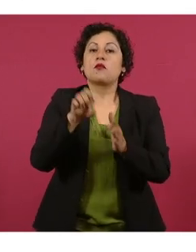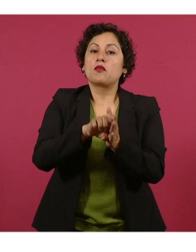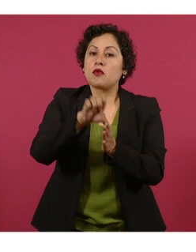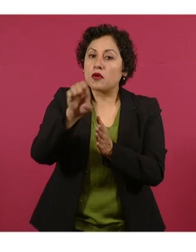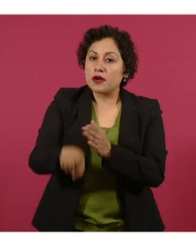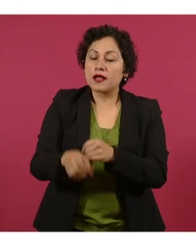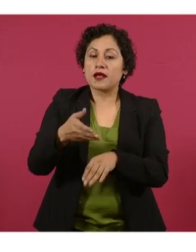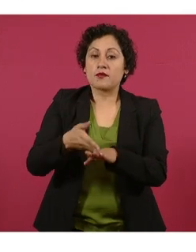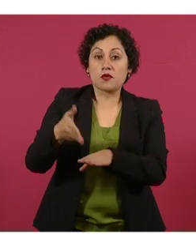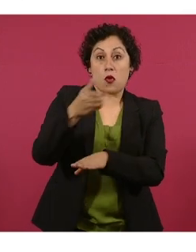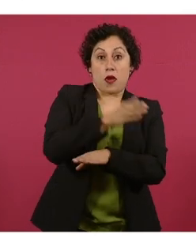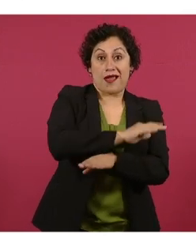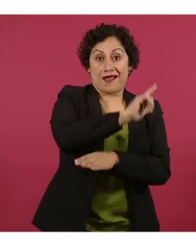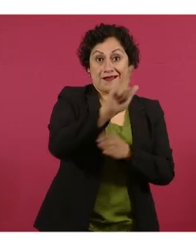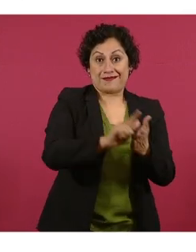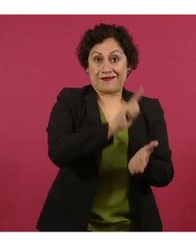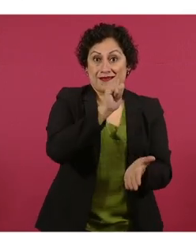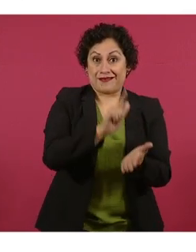ley